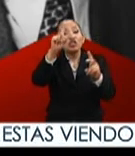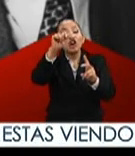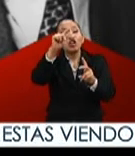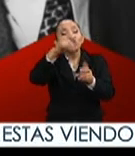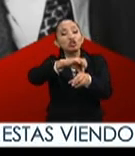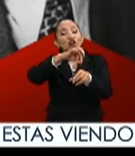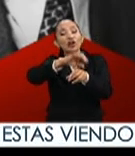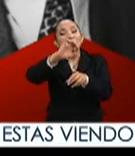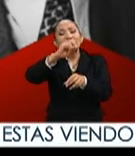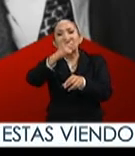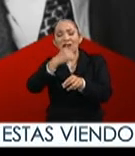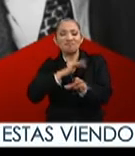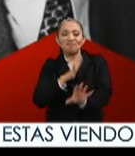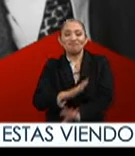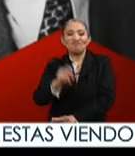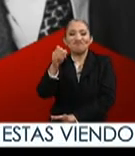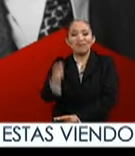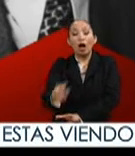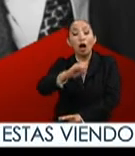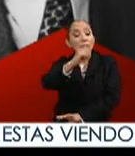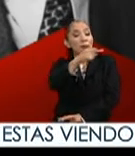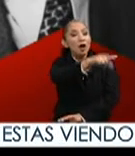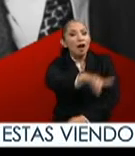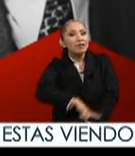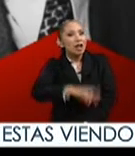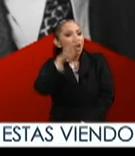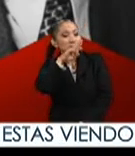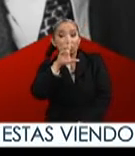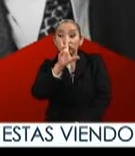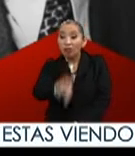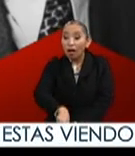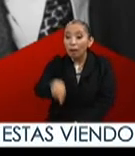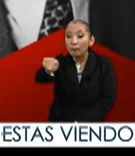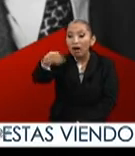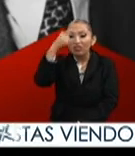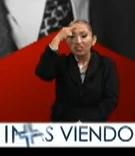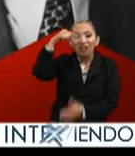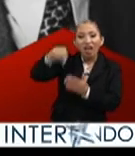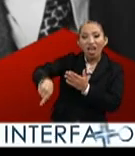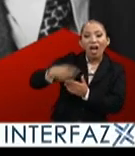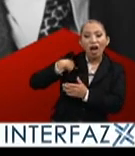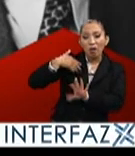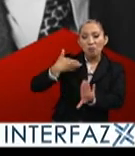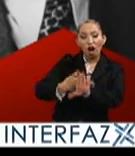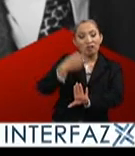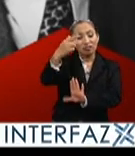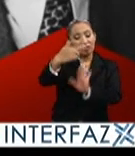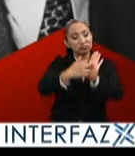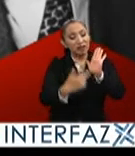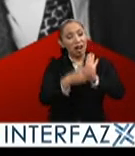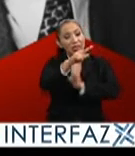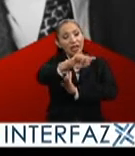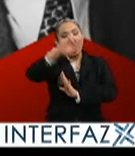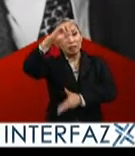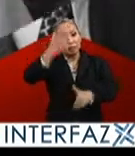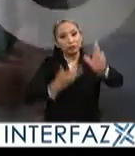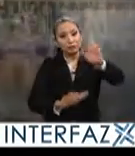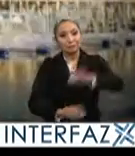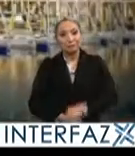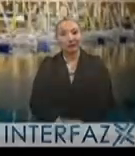Zhivago, tuvo que rechazarlo, obligado por el gobierno soviético, por considerar que iba en contra de los ideales de la